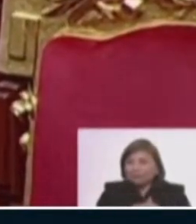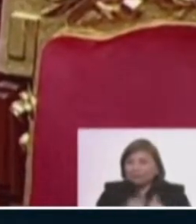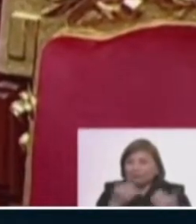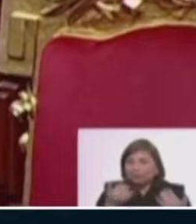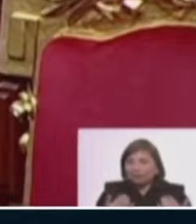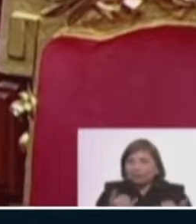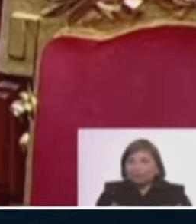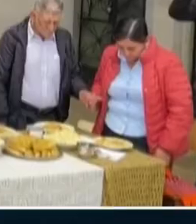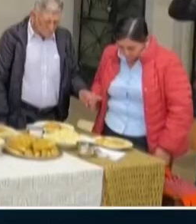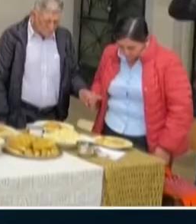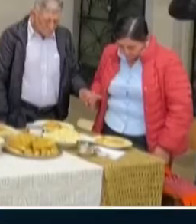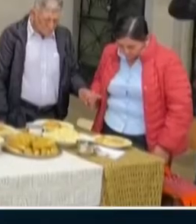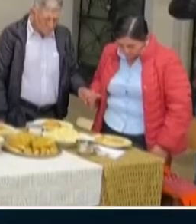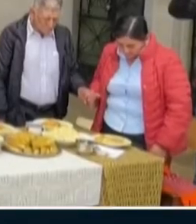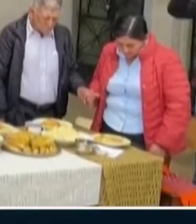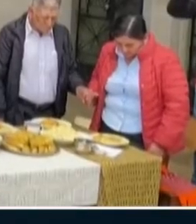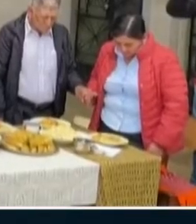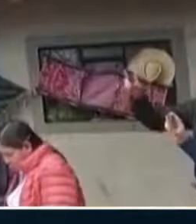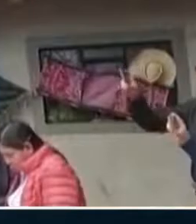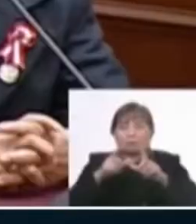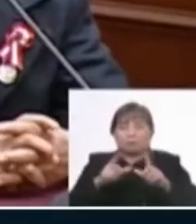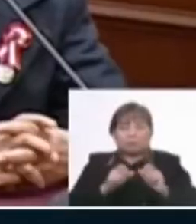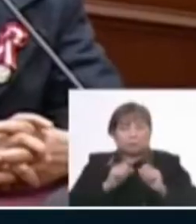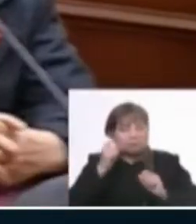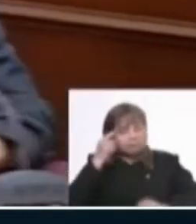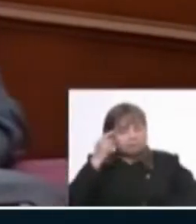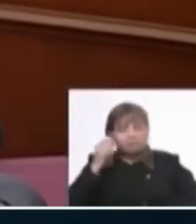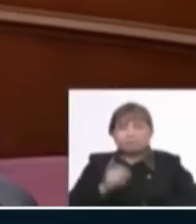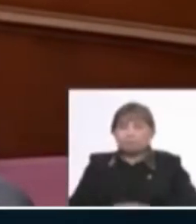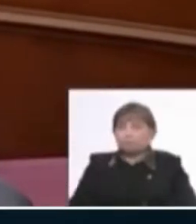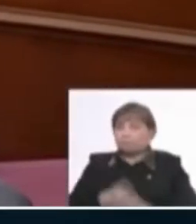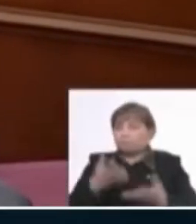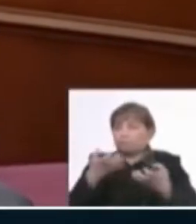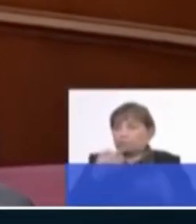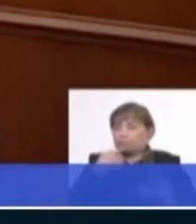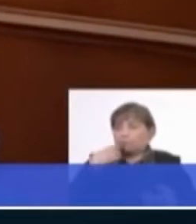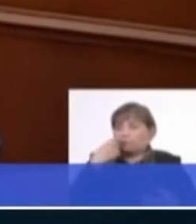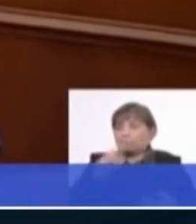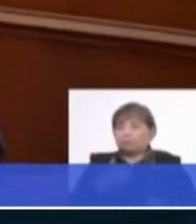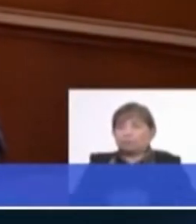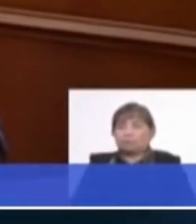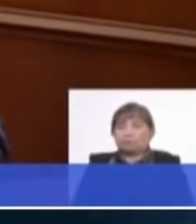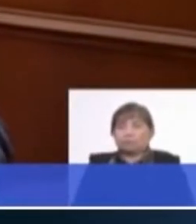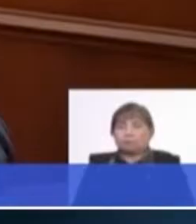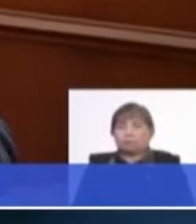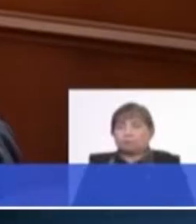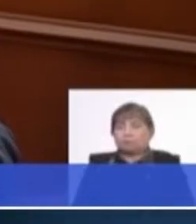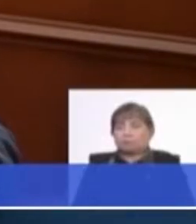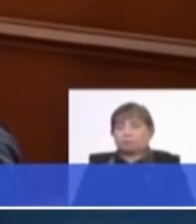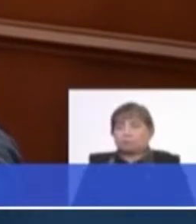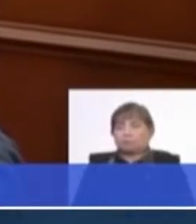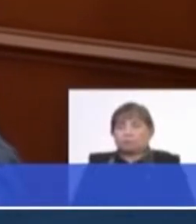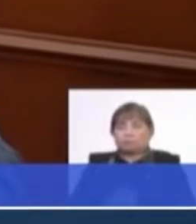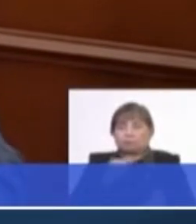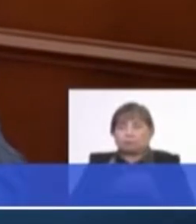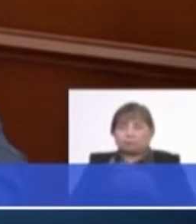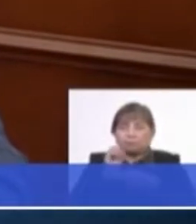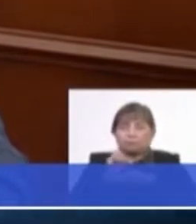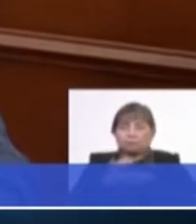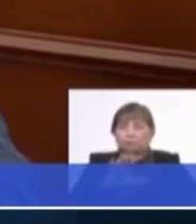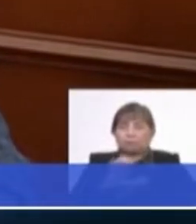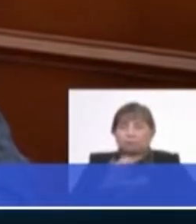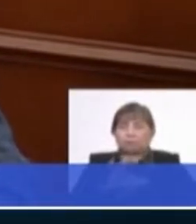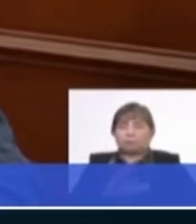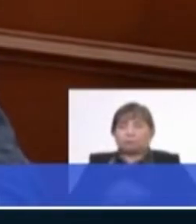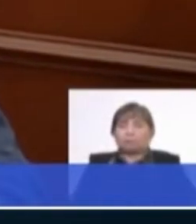parece demasiado importante. Es algo que el gobierno mexicano además ya había hecho con Evo Morales, y Evo